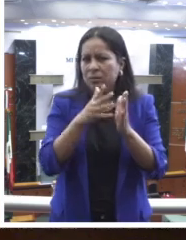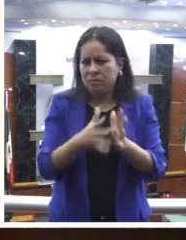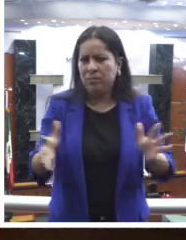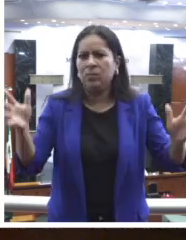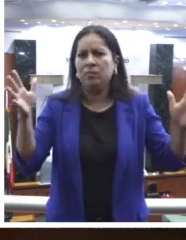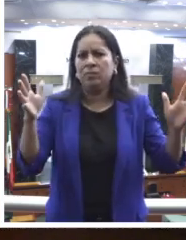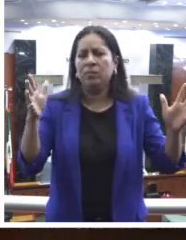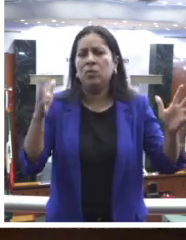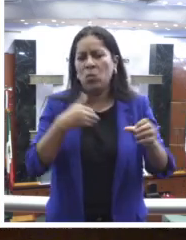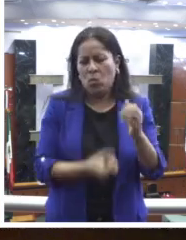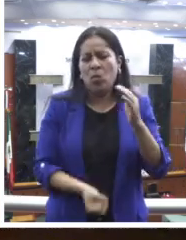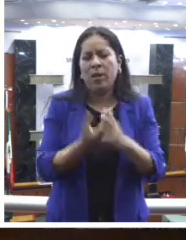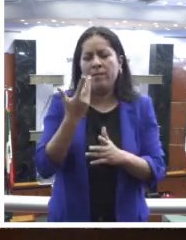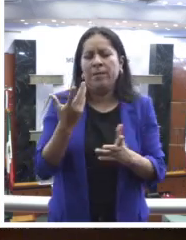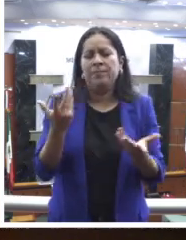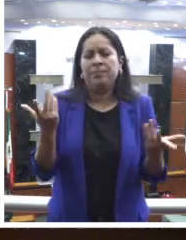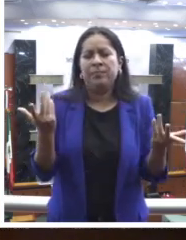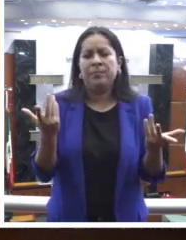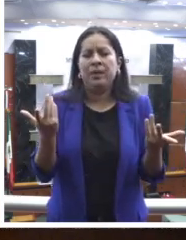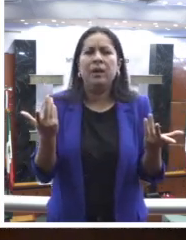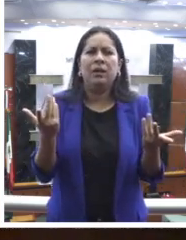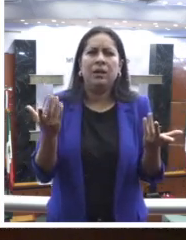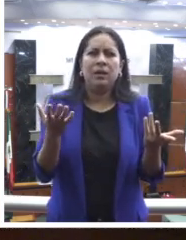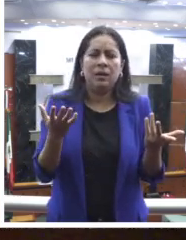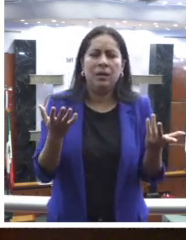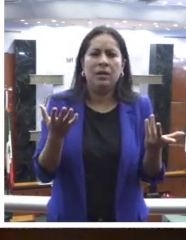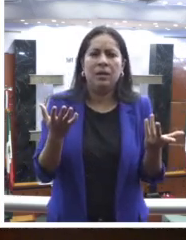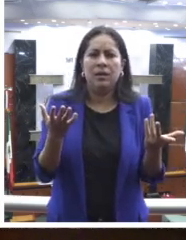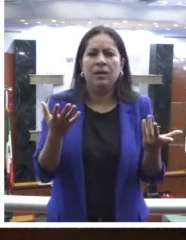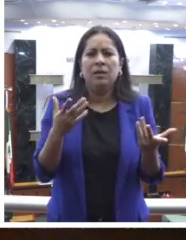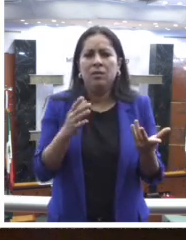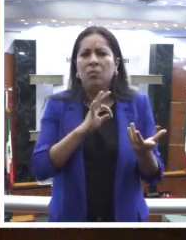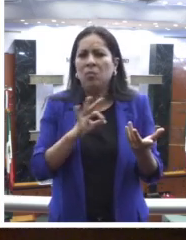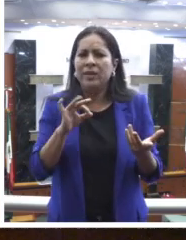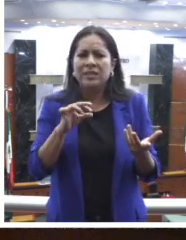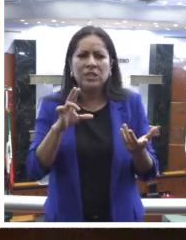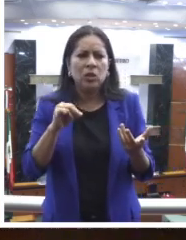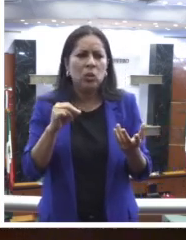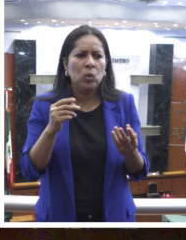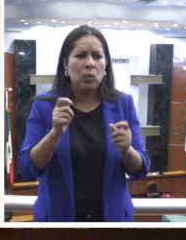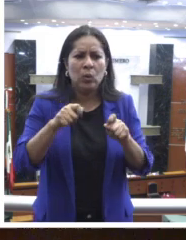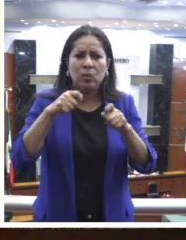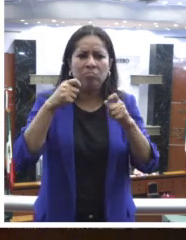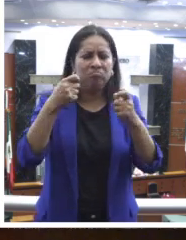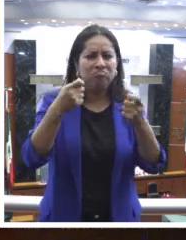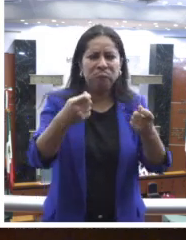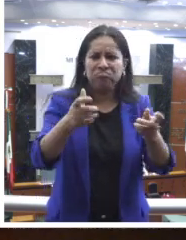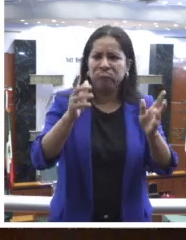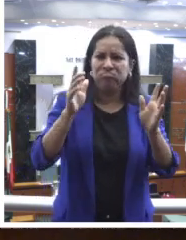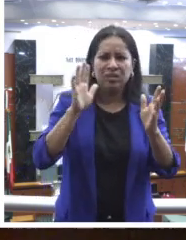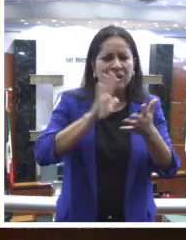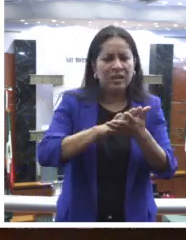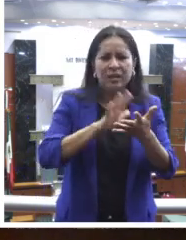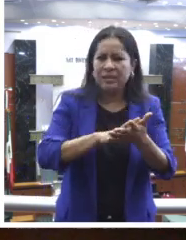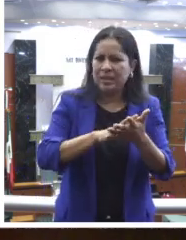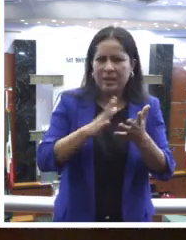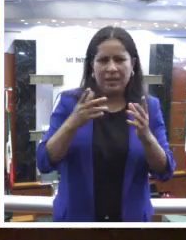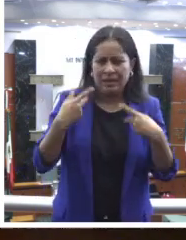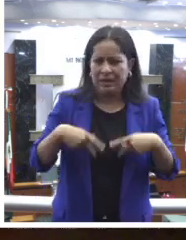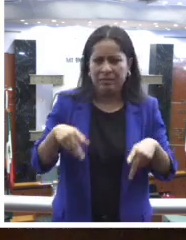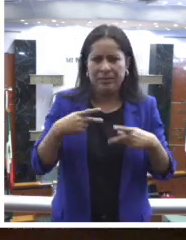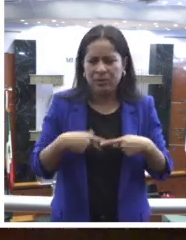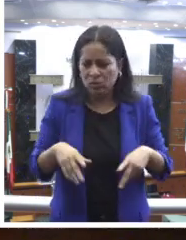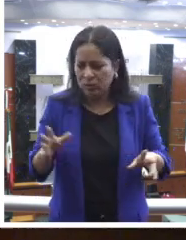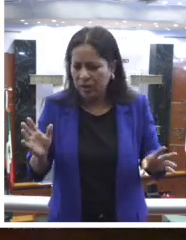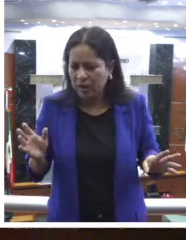catálogo de delitos susceptibles de ser condenados o de ser de recibir eh la prisión preventiva